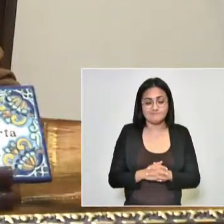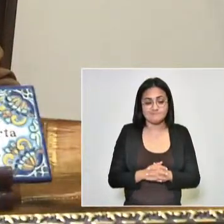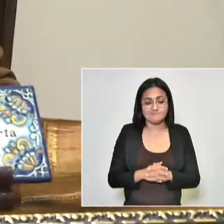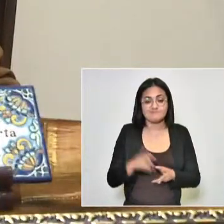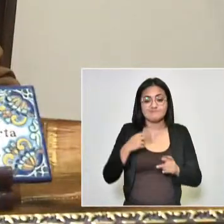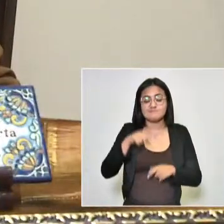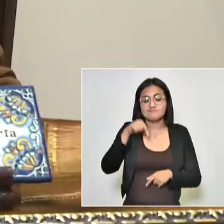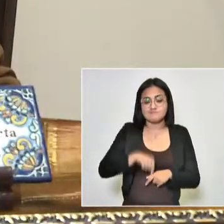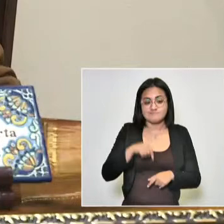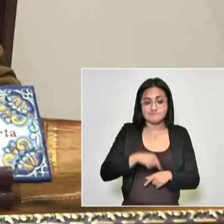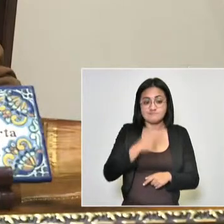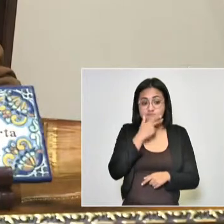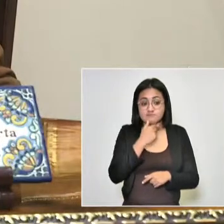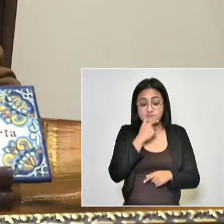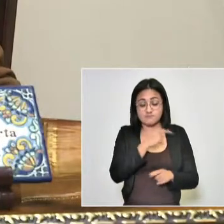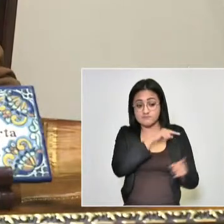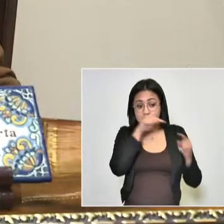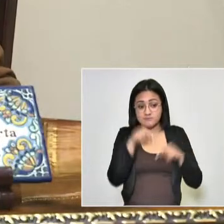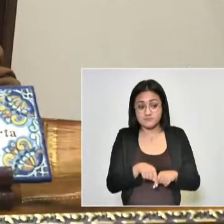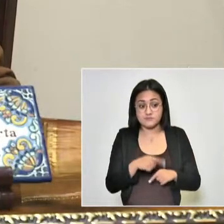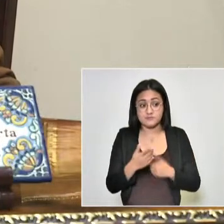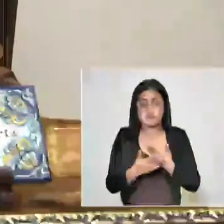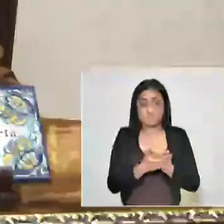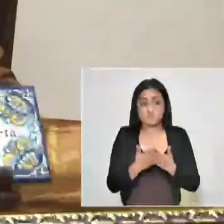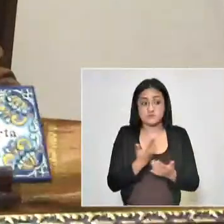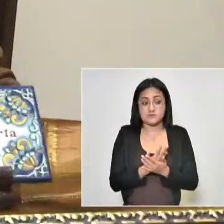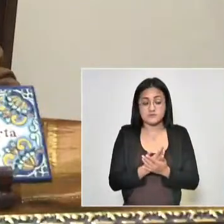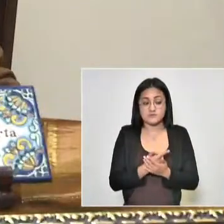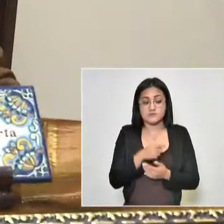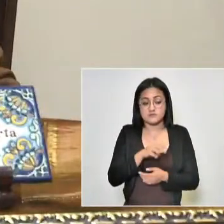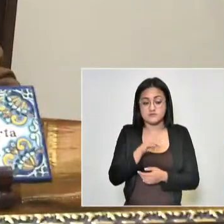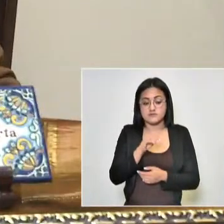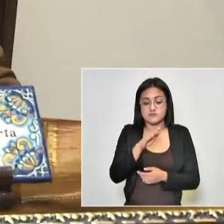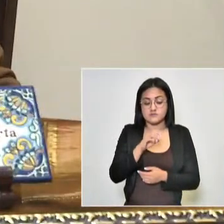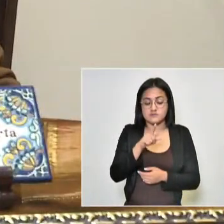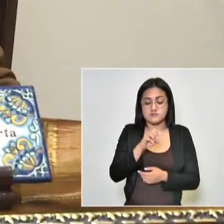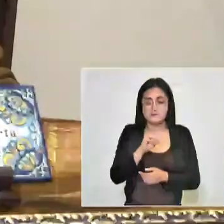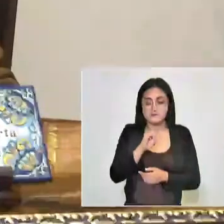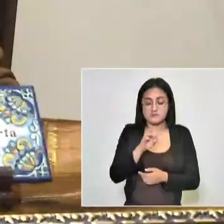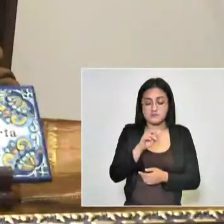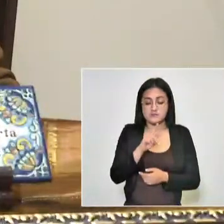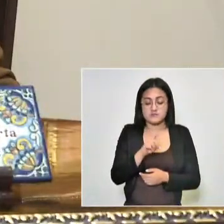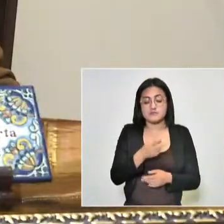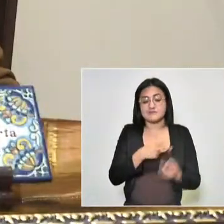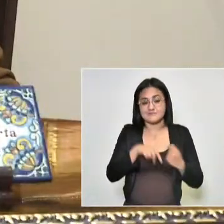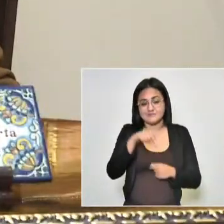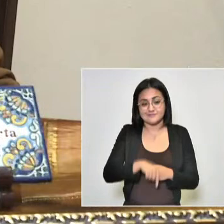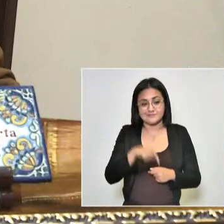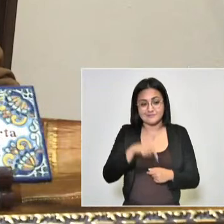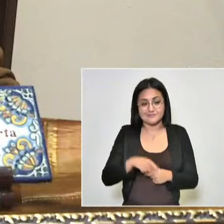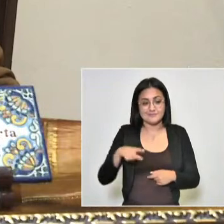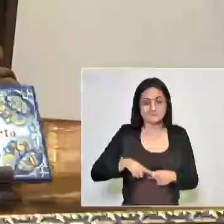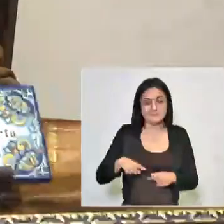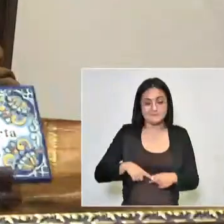la presencia dentro de unos momentos del señor Marcelo Ebrard aquí a la sede del